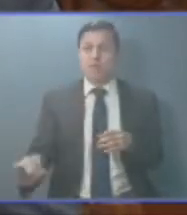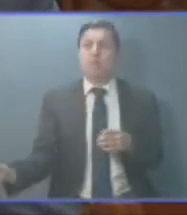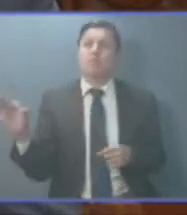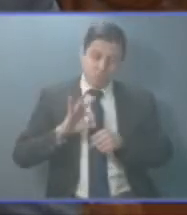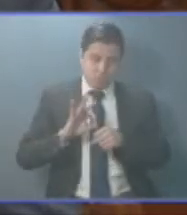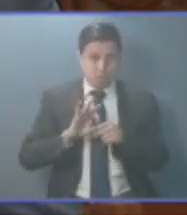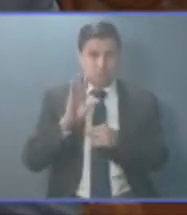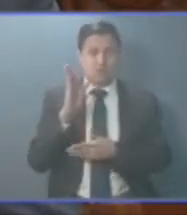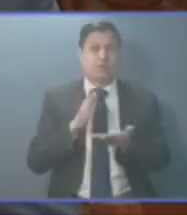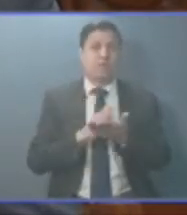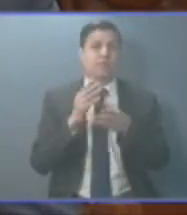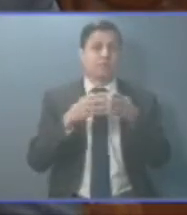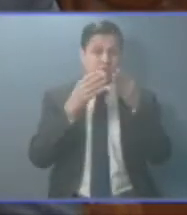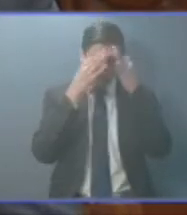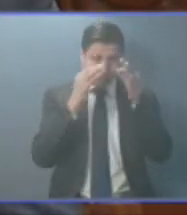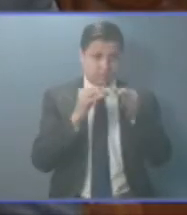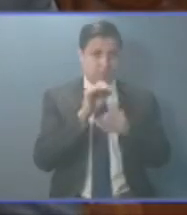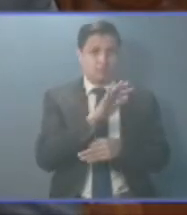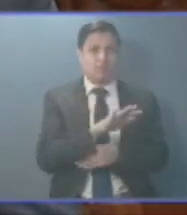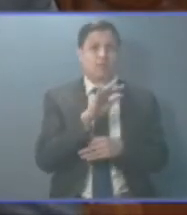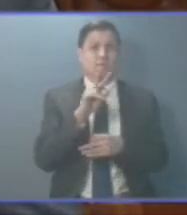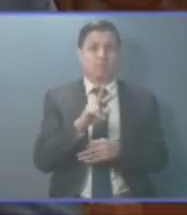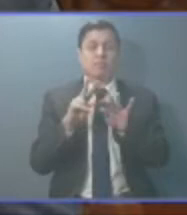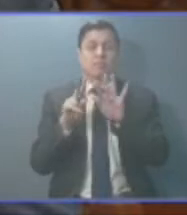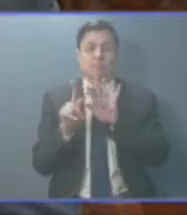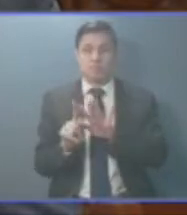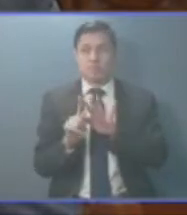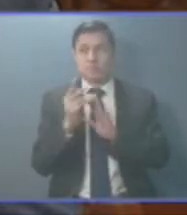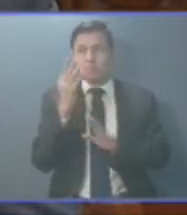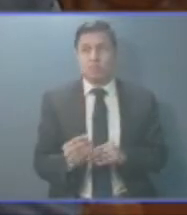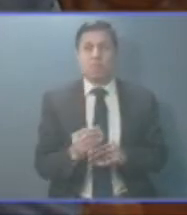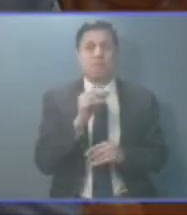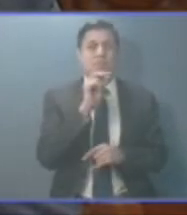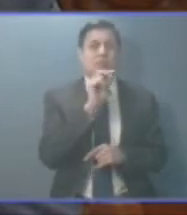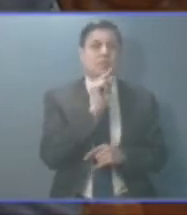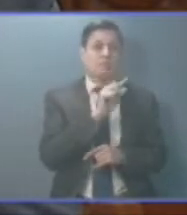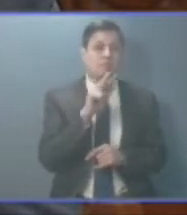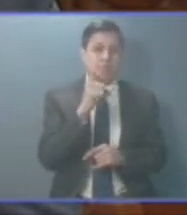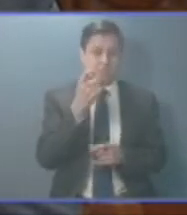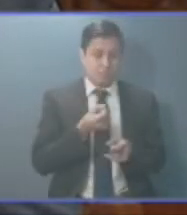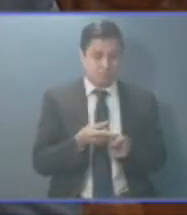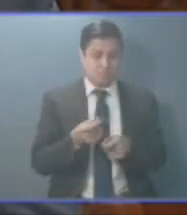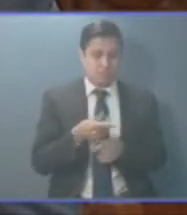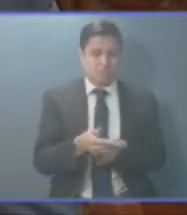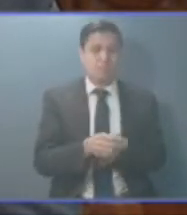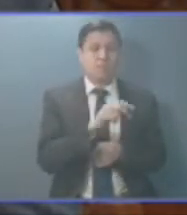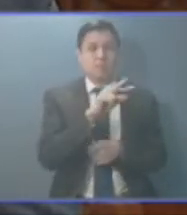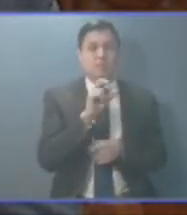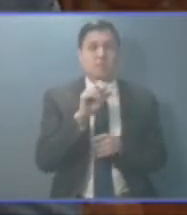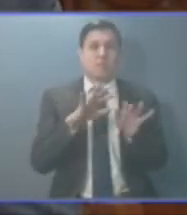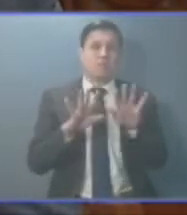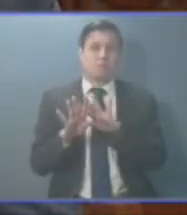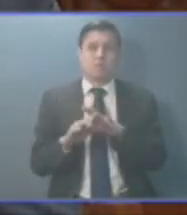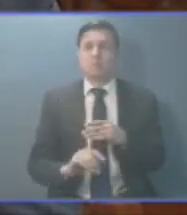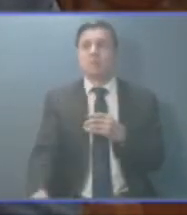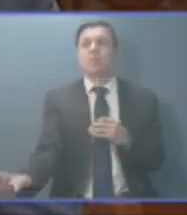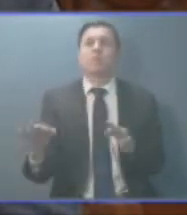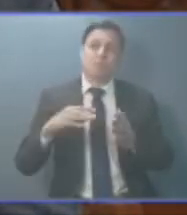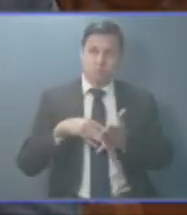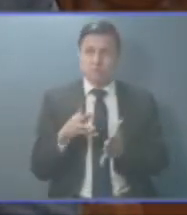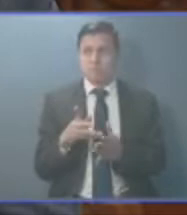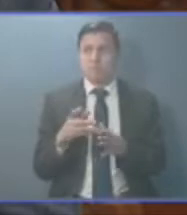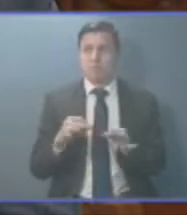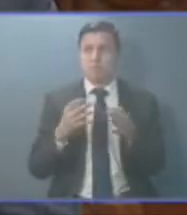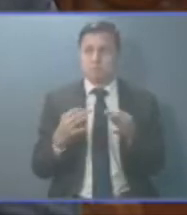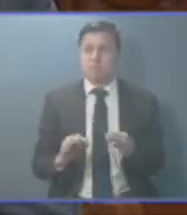mediante decreto legislativo número 526 de fecha 13 de diciembre de 2019, publicado en el diario